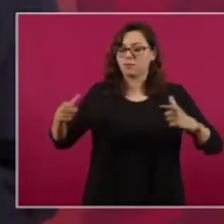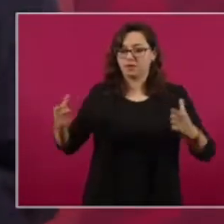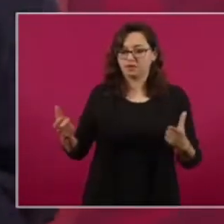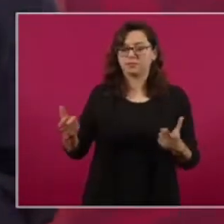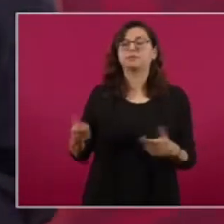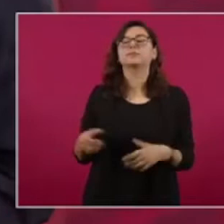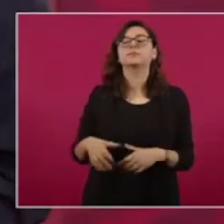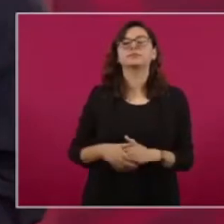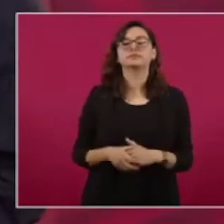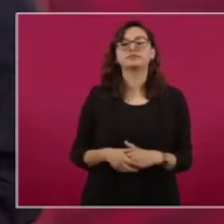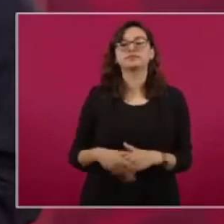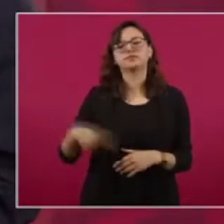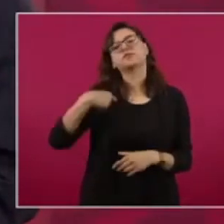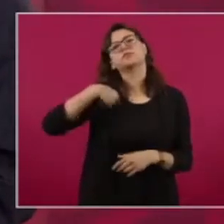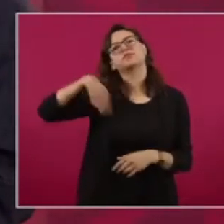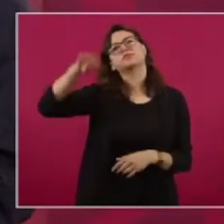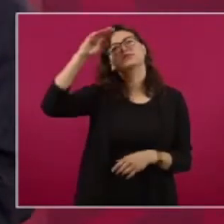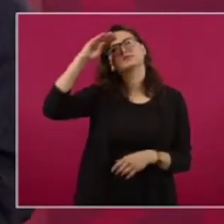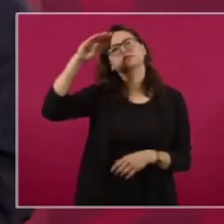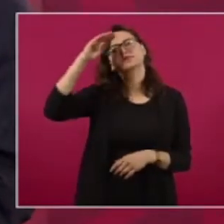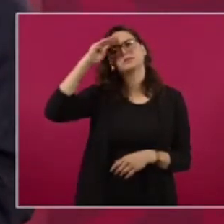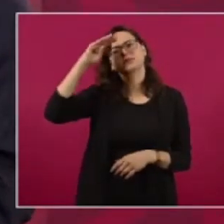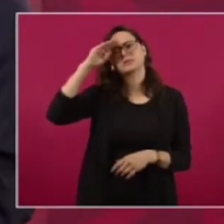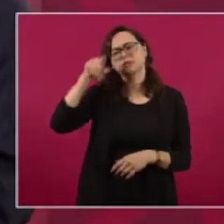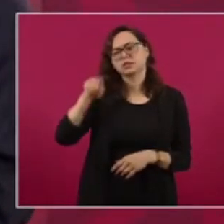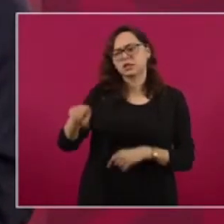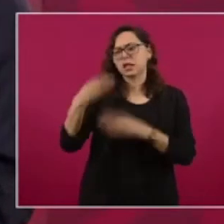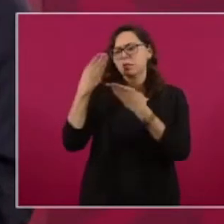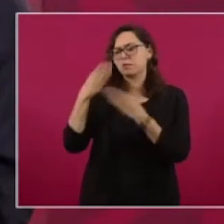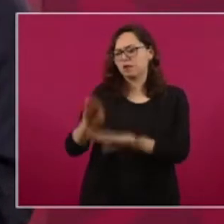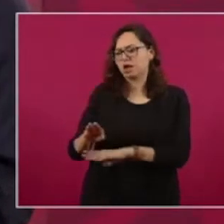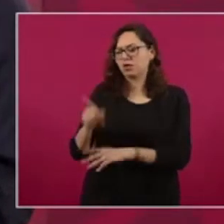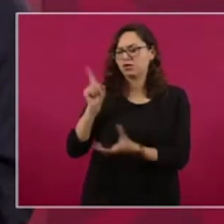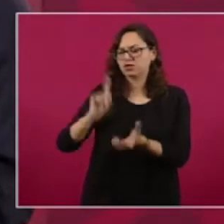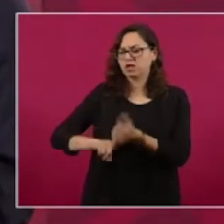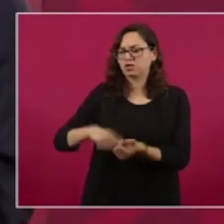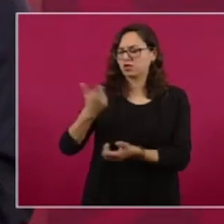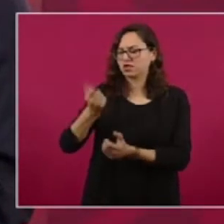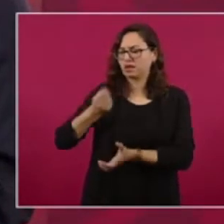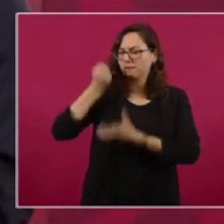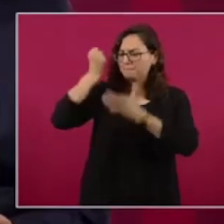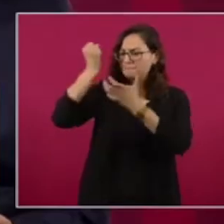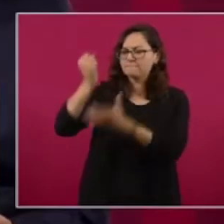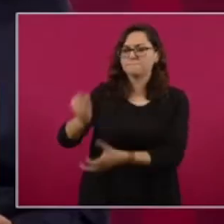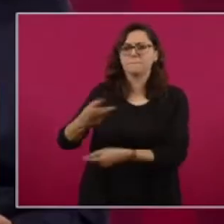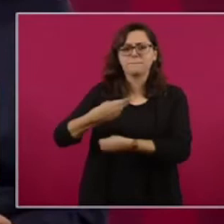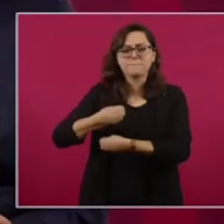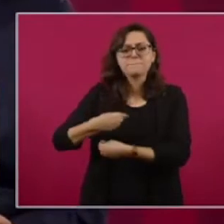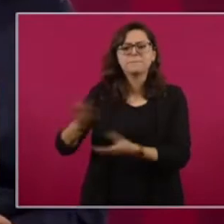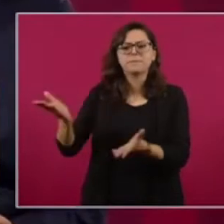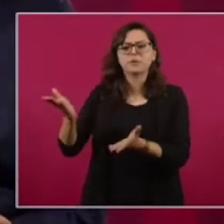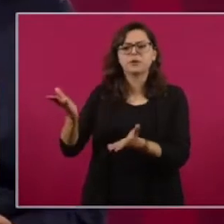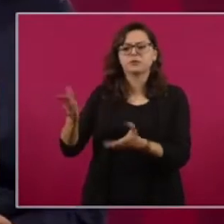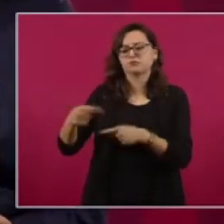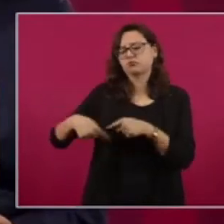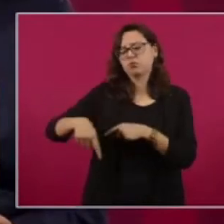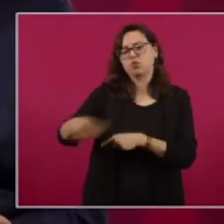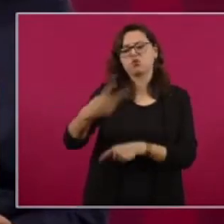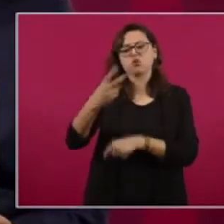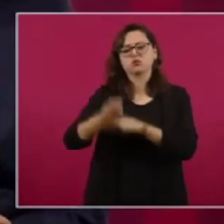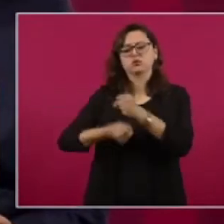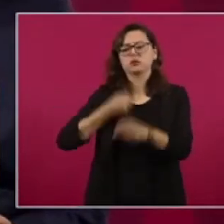Yo considero que ese banco va a llegar a dispersar, antes de que